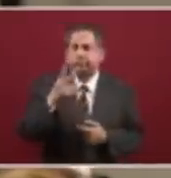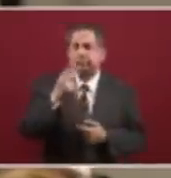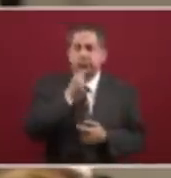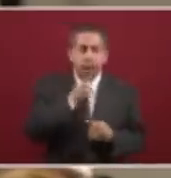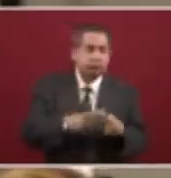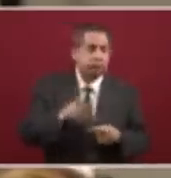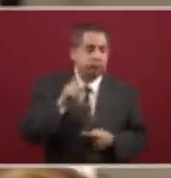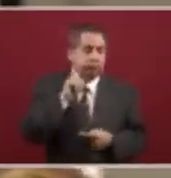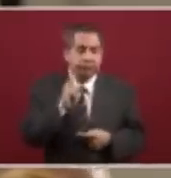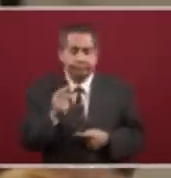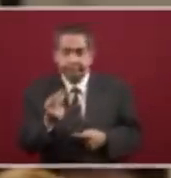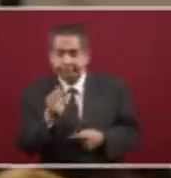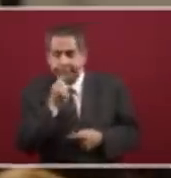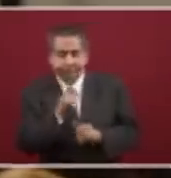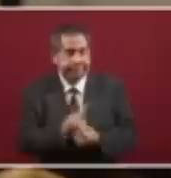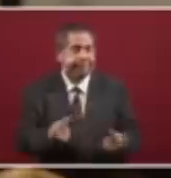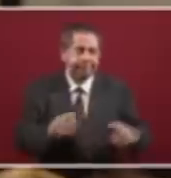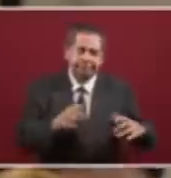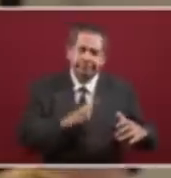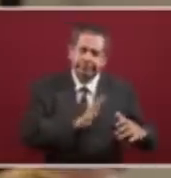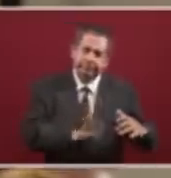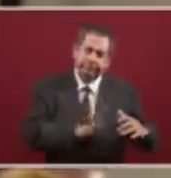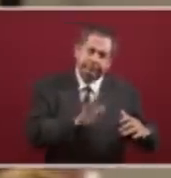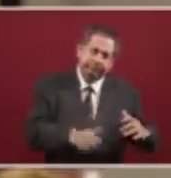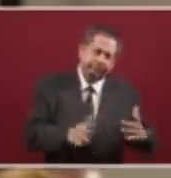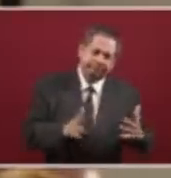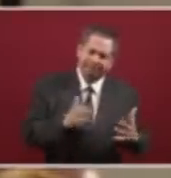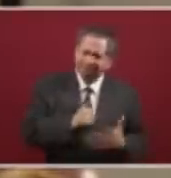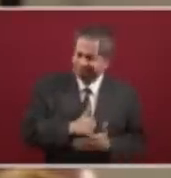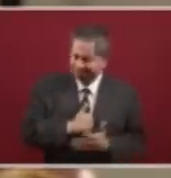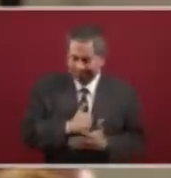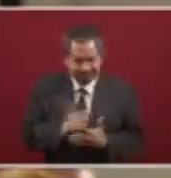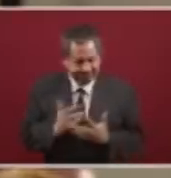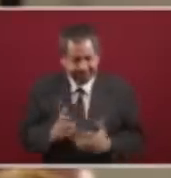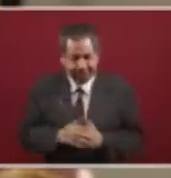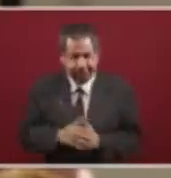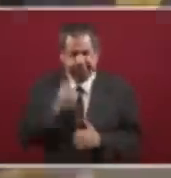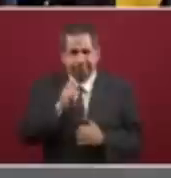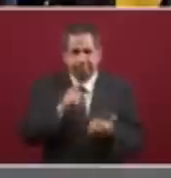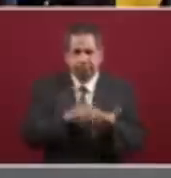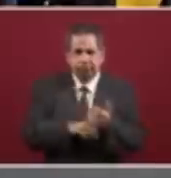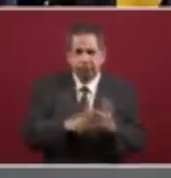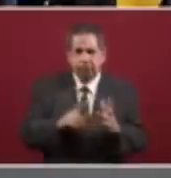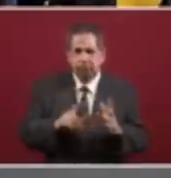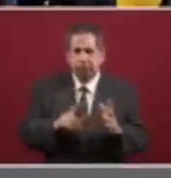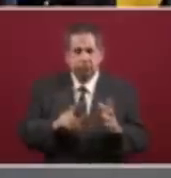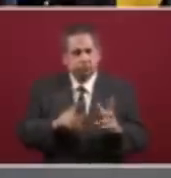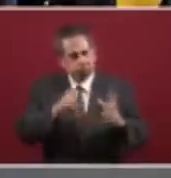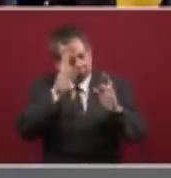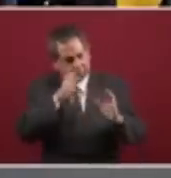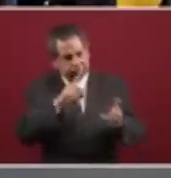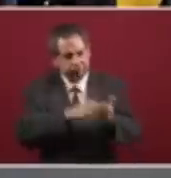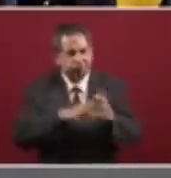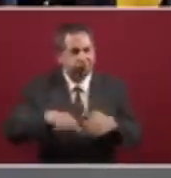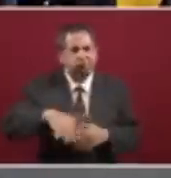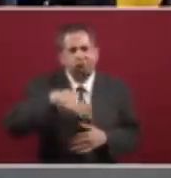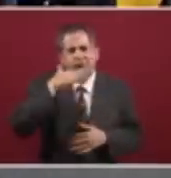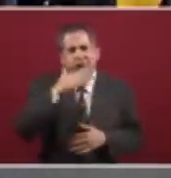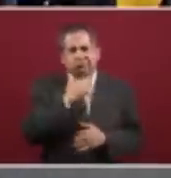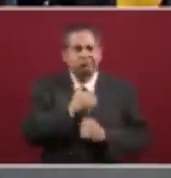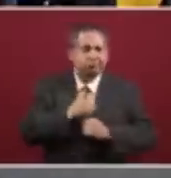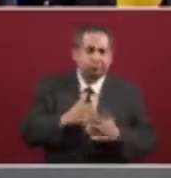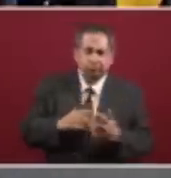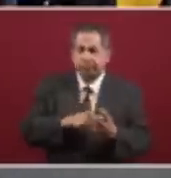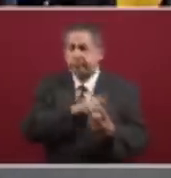25 niñas pues en esto que pudiéramos interpretar como una especie de monumento a la corrupción y el influyentismo